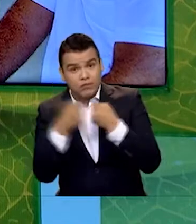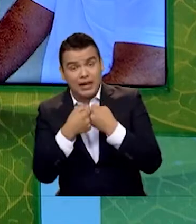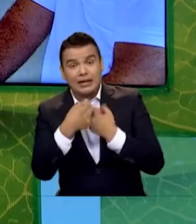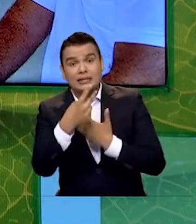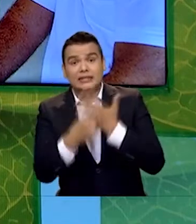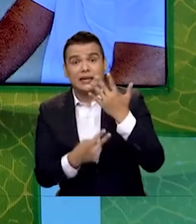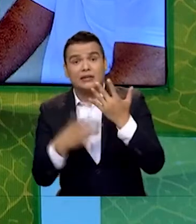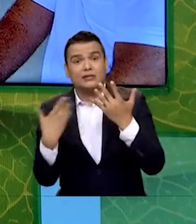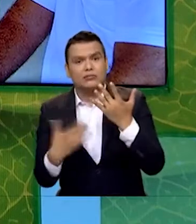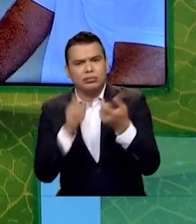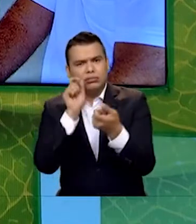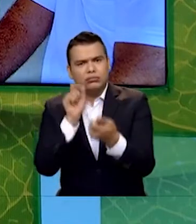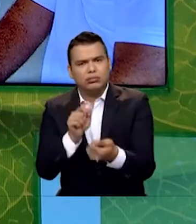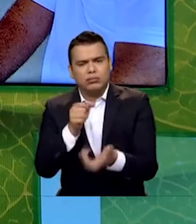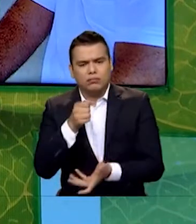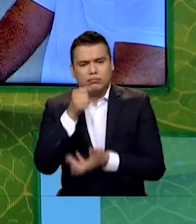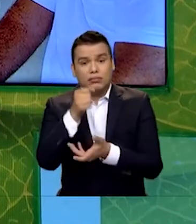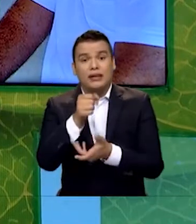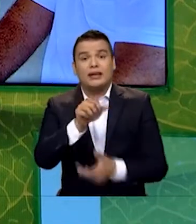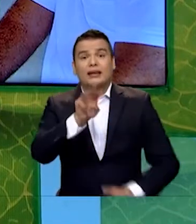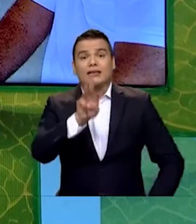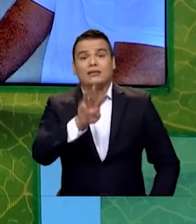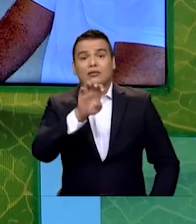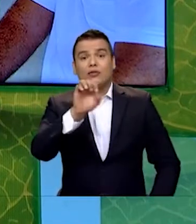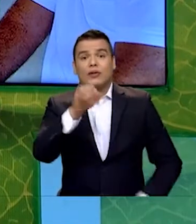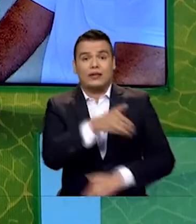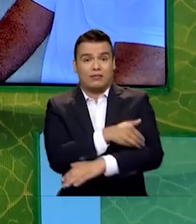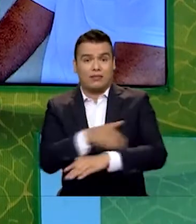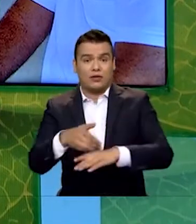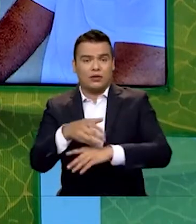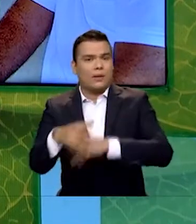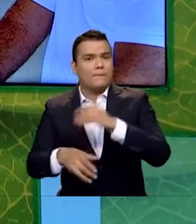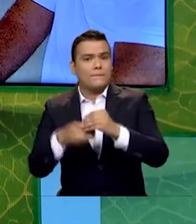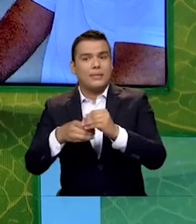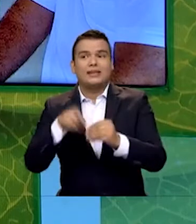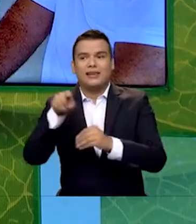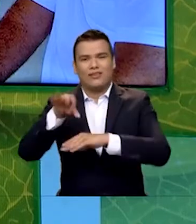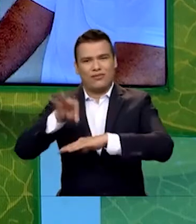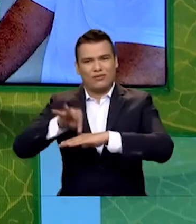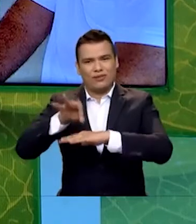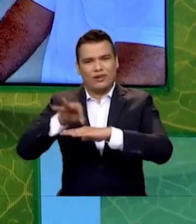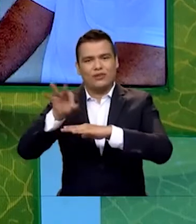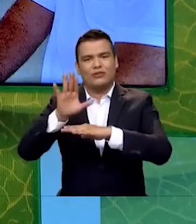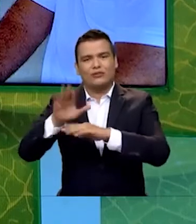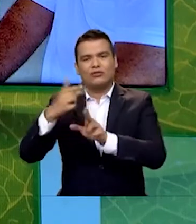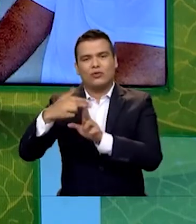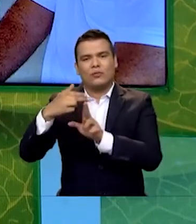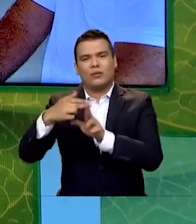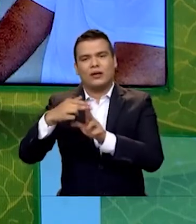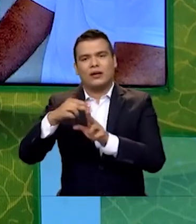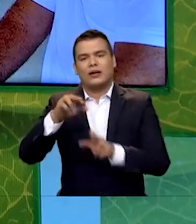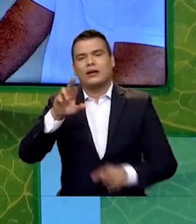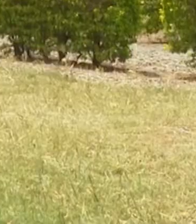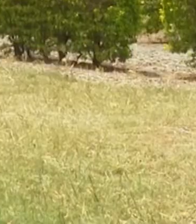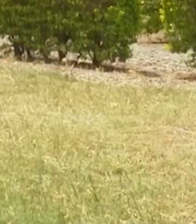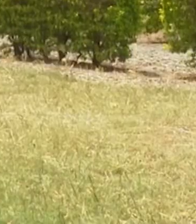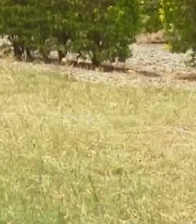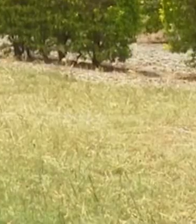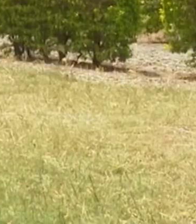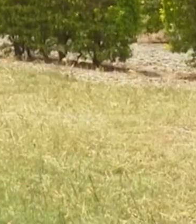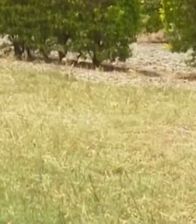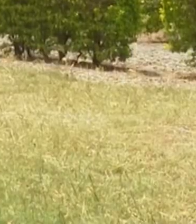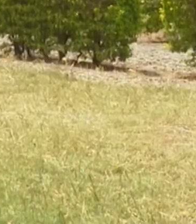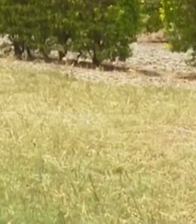por más de 390 millones de pesos y se entregaron 44 millones más para el apoyo del refugio La Rivera Zoo.